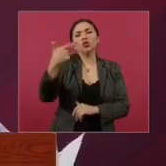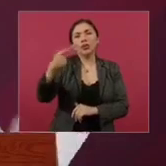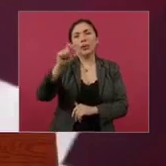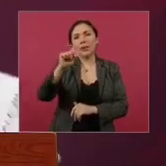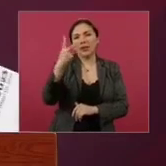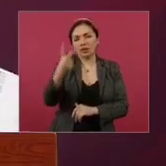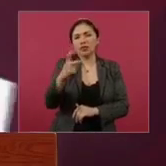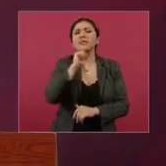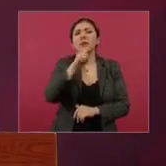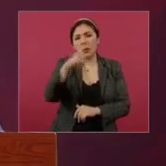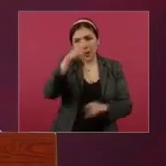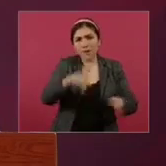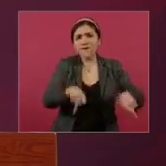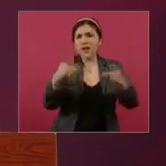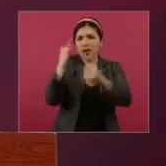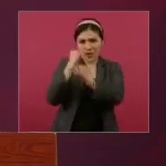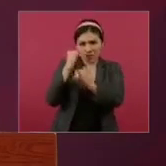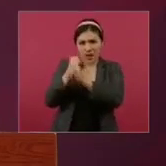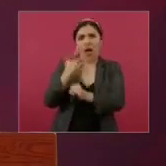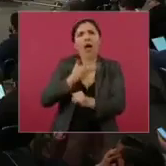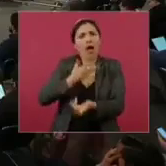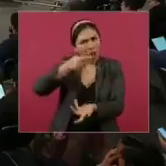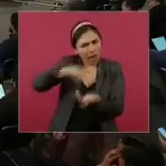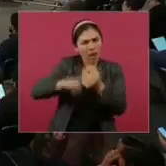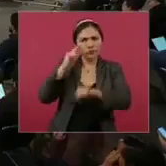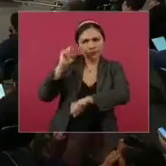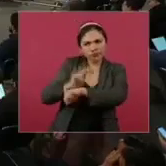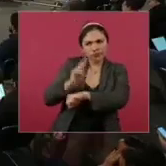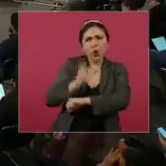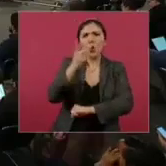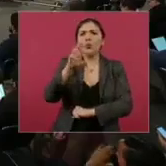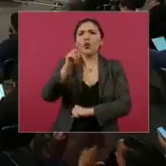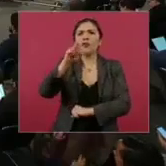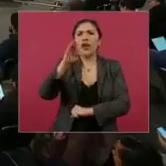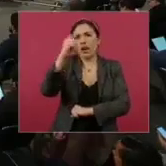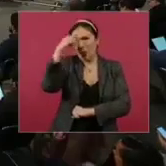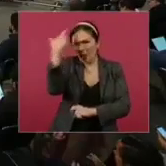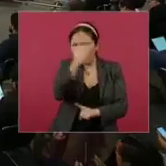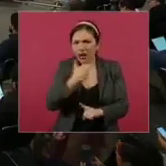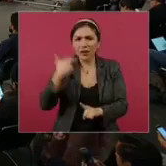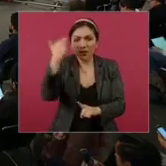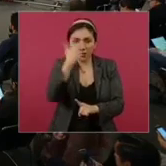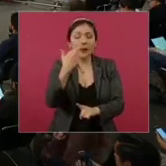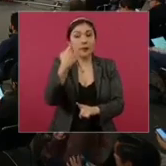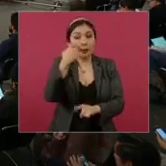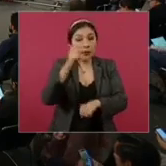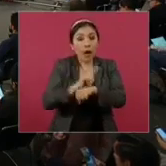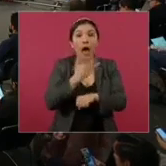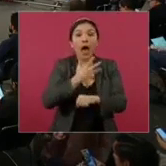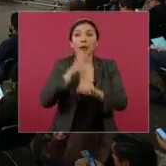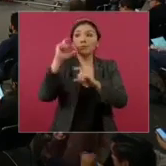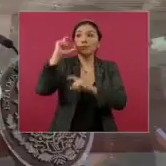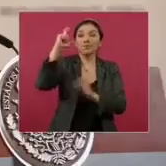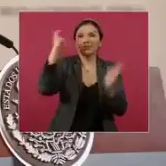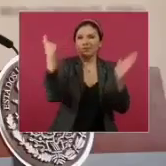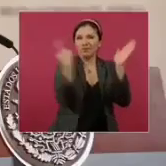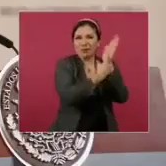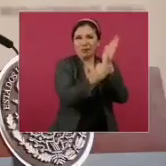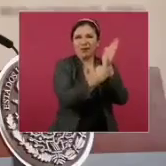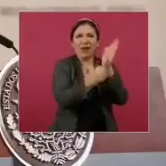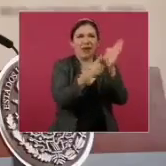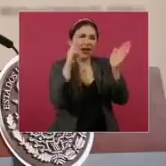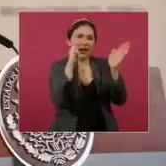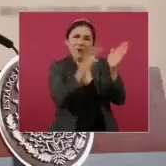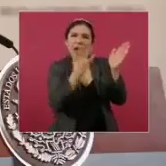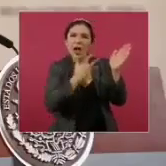55 55 68 87 22. También en el comercio electrónico está presente Profeco y monitoreando. Fíjense que tengan el distintivo